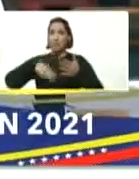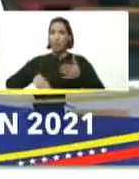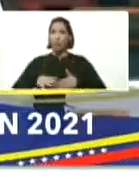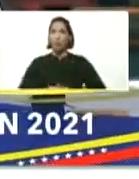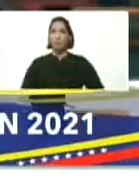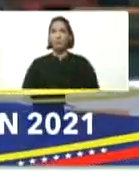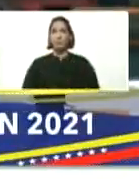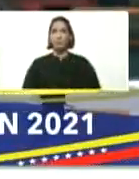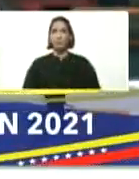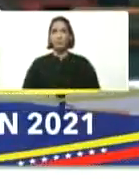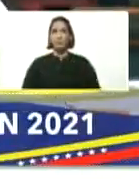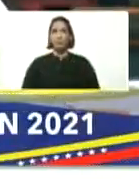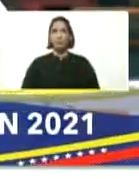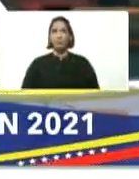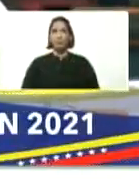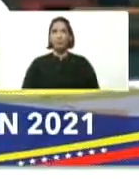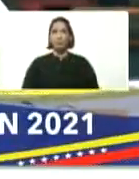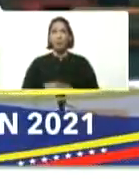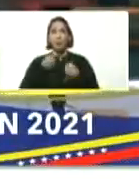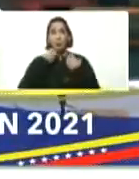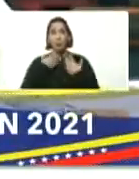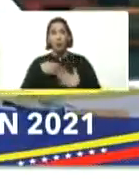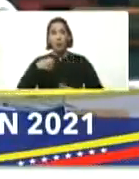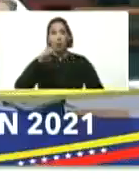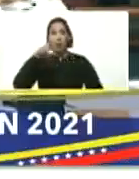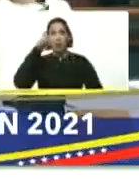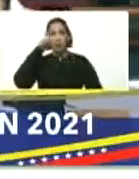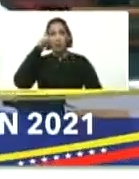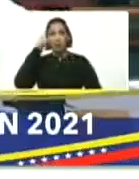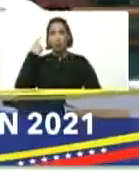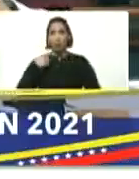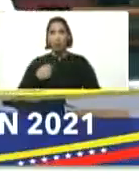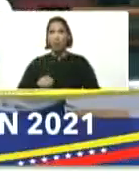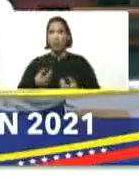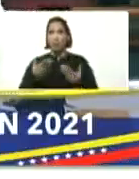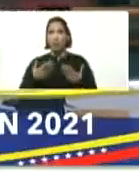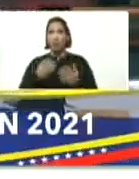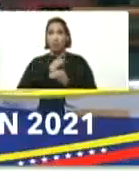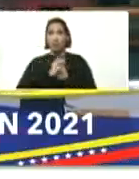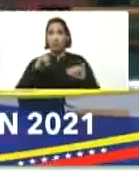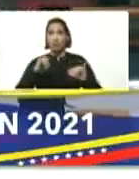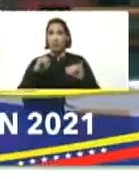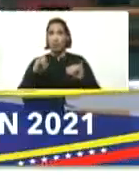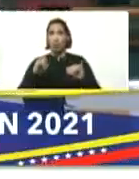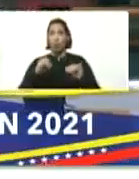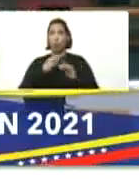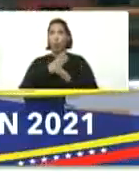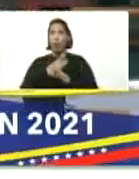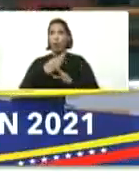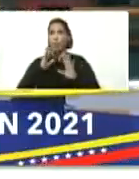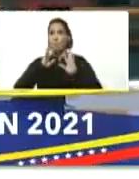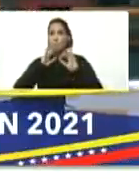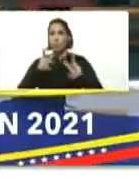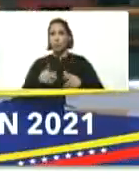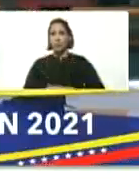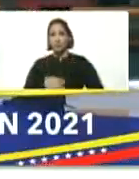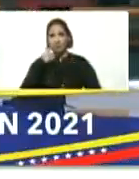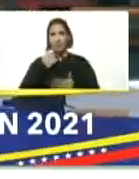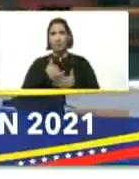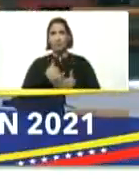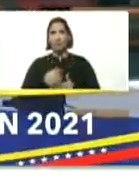como le dicen. Bueno, Ernesto Villegas tiene una apreciación. Ustedes saben que después que termina el juego vienen los comentaristas. Vamos a qué dice